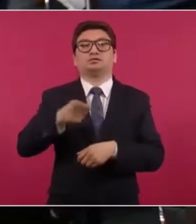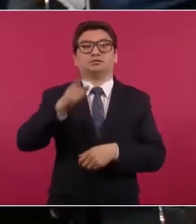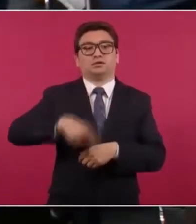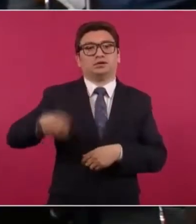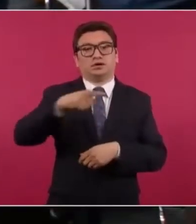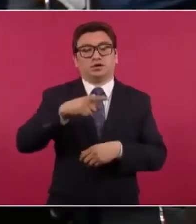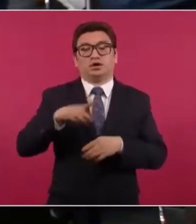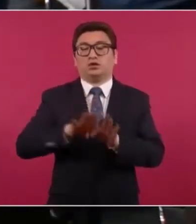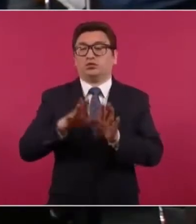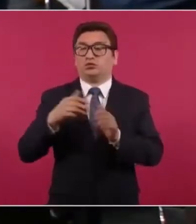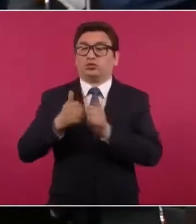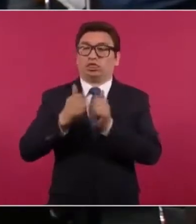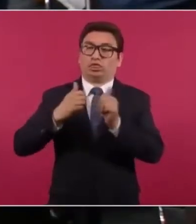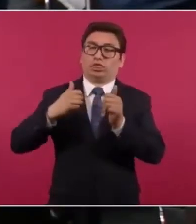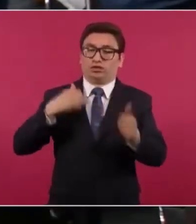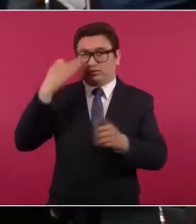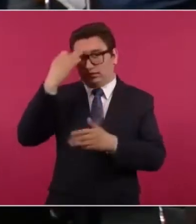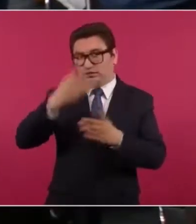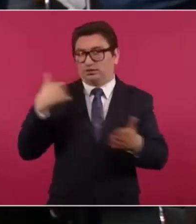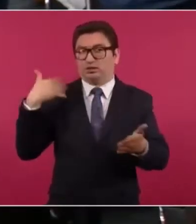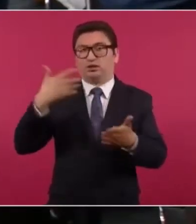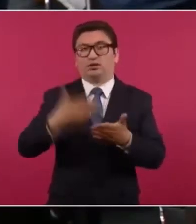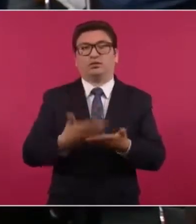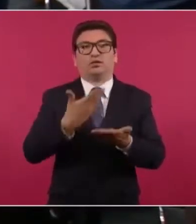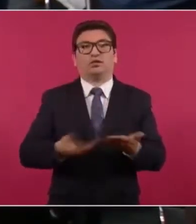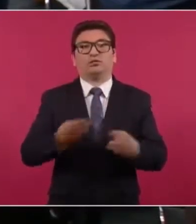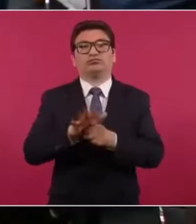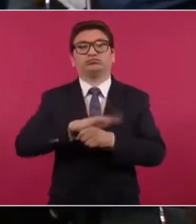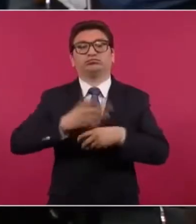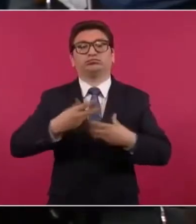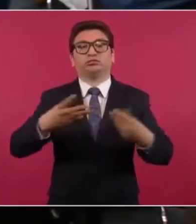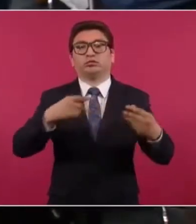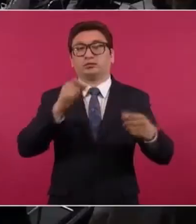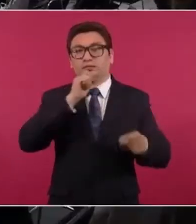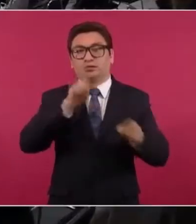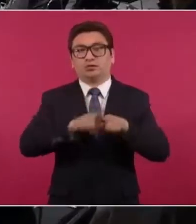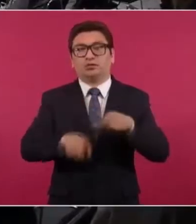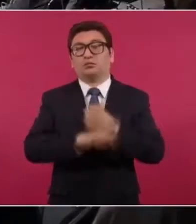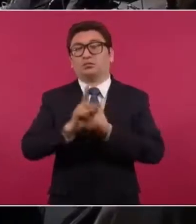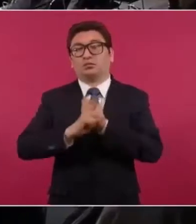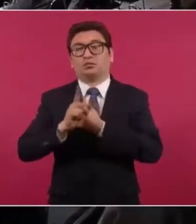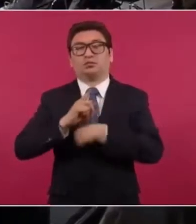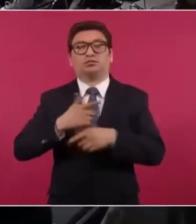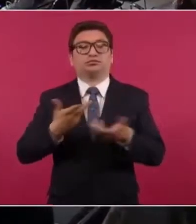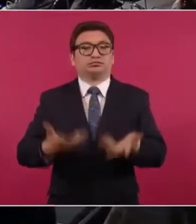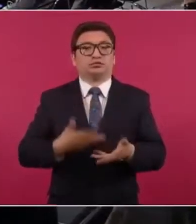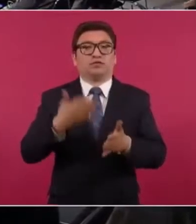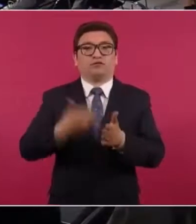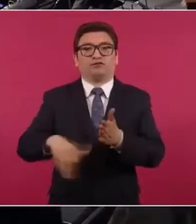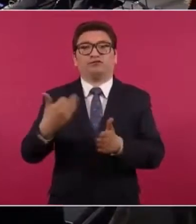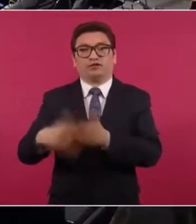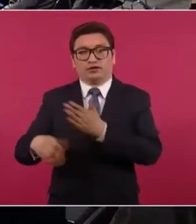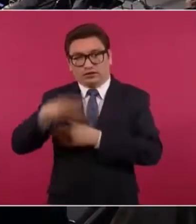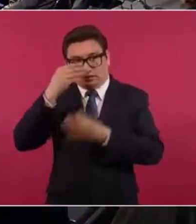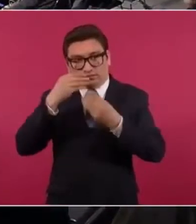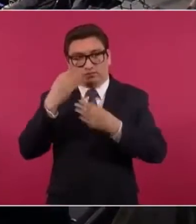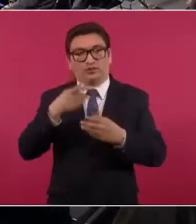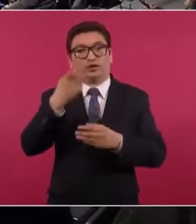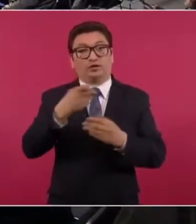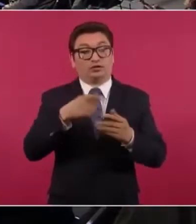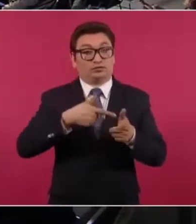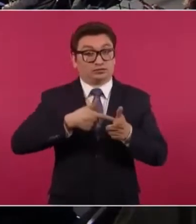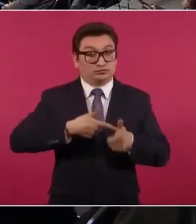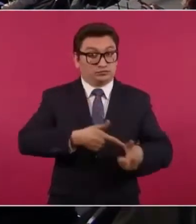se viene arrastrando y que se ahondó pues ahora con el asunto de la pandemia por COVID-19. Saber si esta